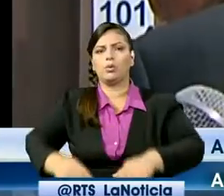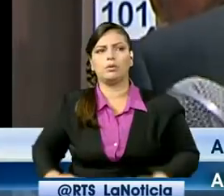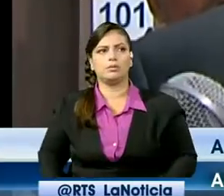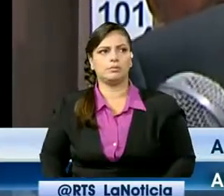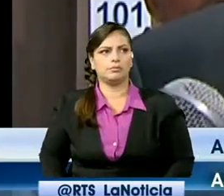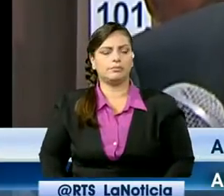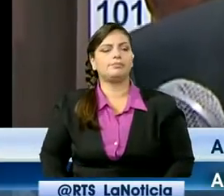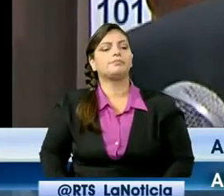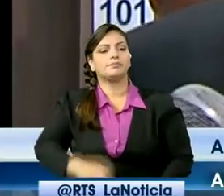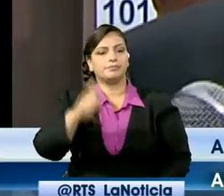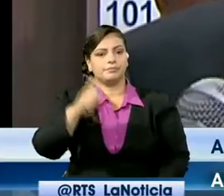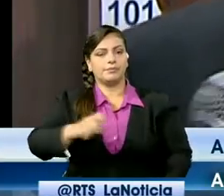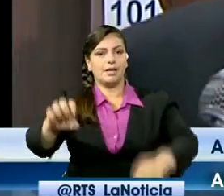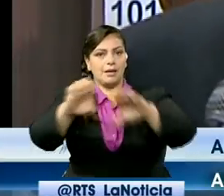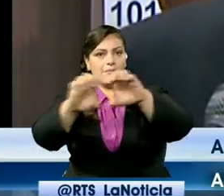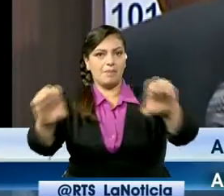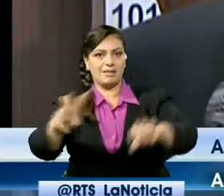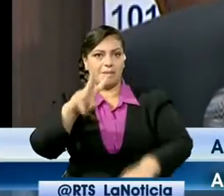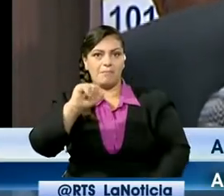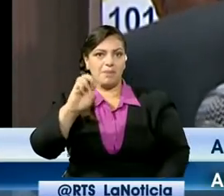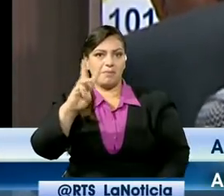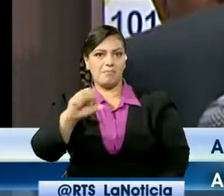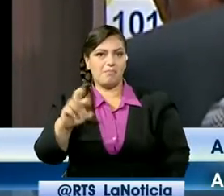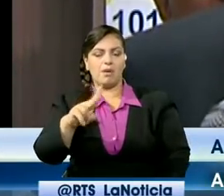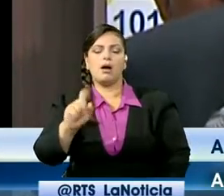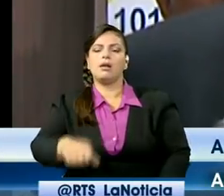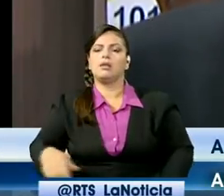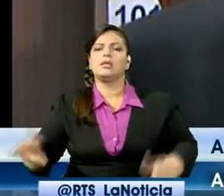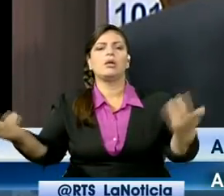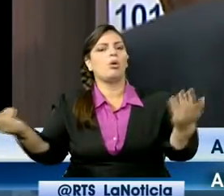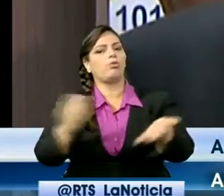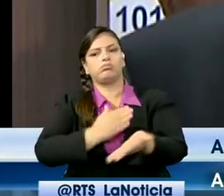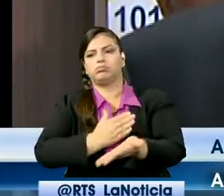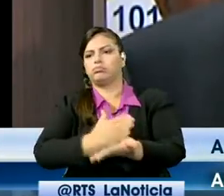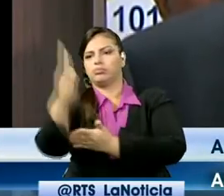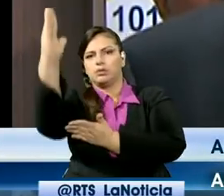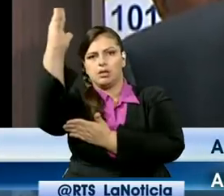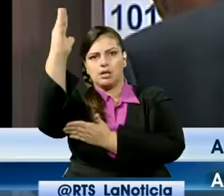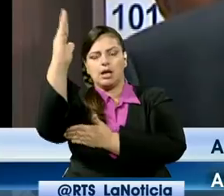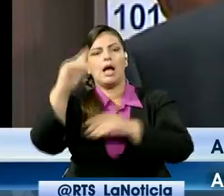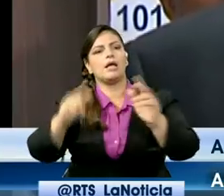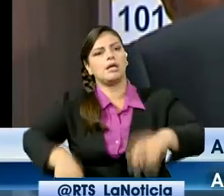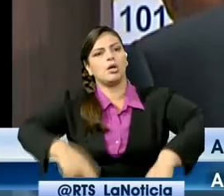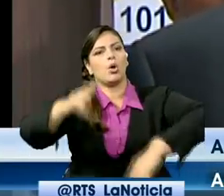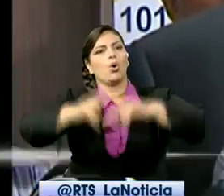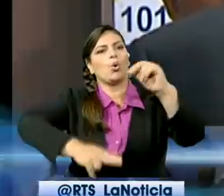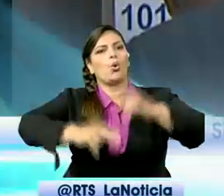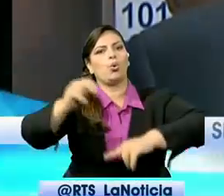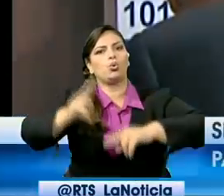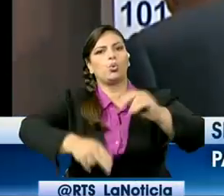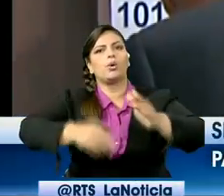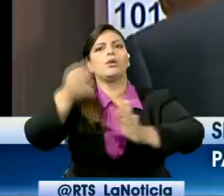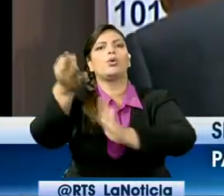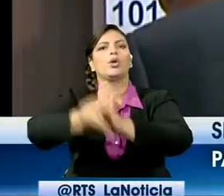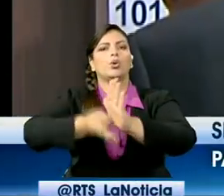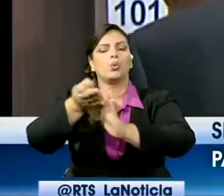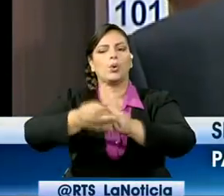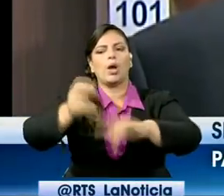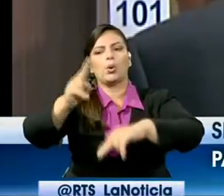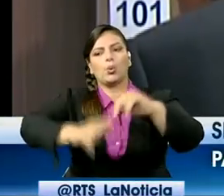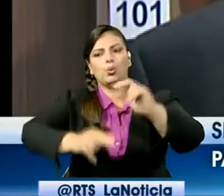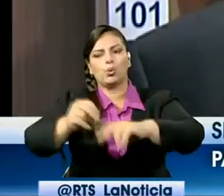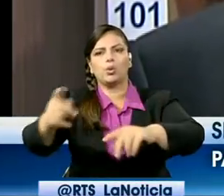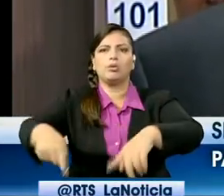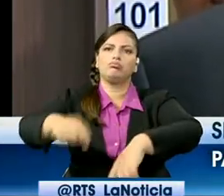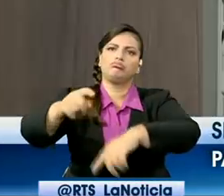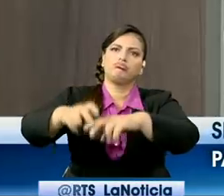en su totalidad. Y esa no solamente es para la estación de la aerovía de Durán, sino las áreas de influencia, todo lo que tiene